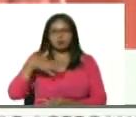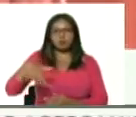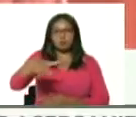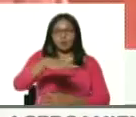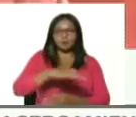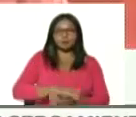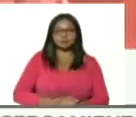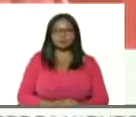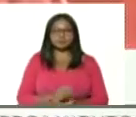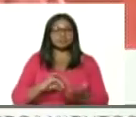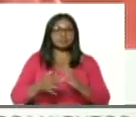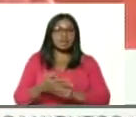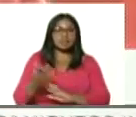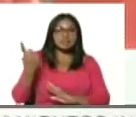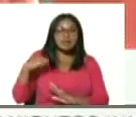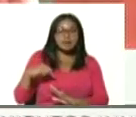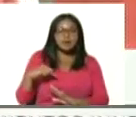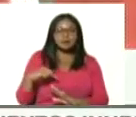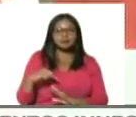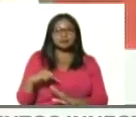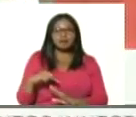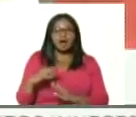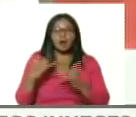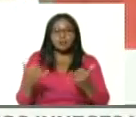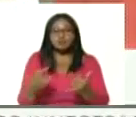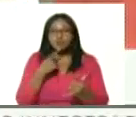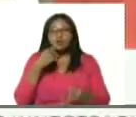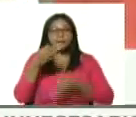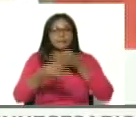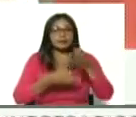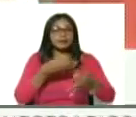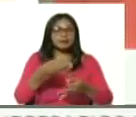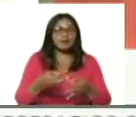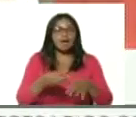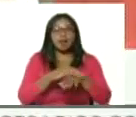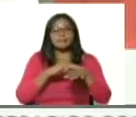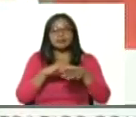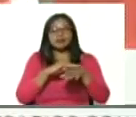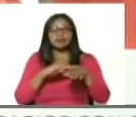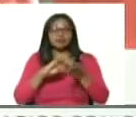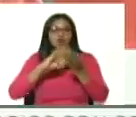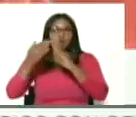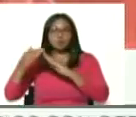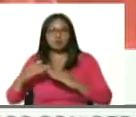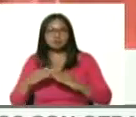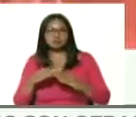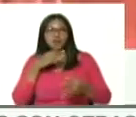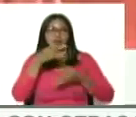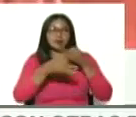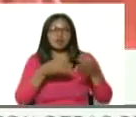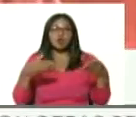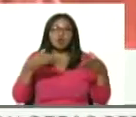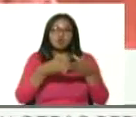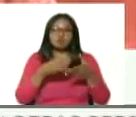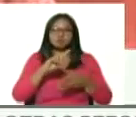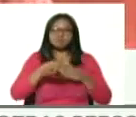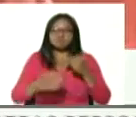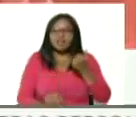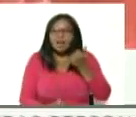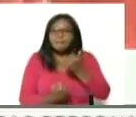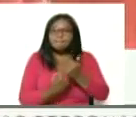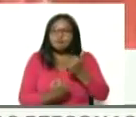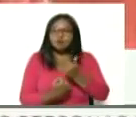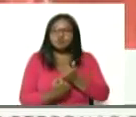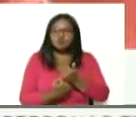pues, de que tiene que existir, como usted nos decía, y le decía a Nori, debe existir el comité que constituye